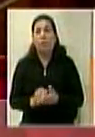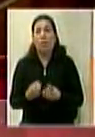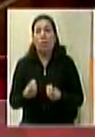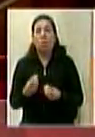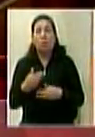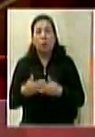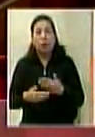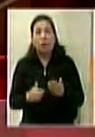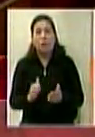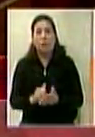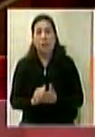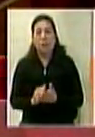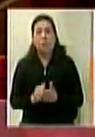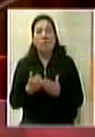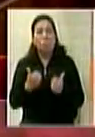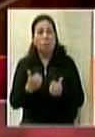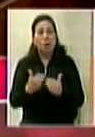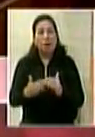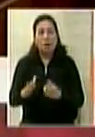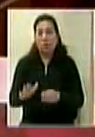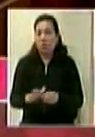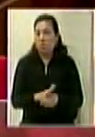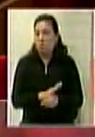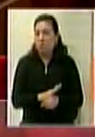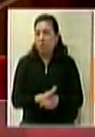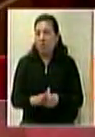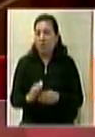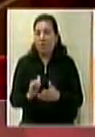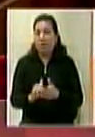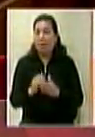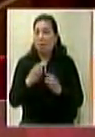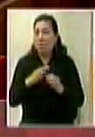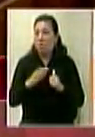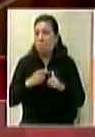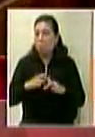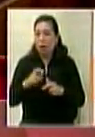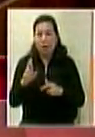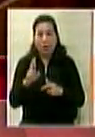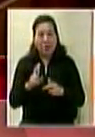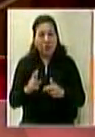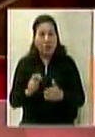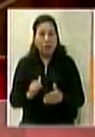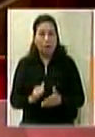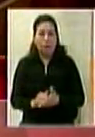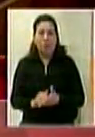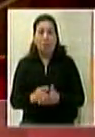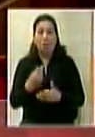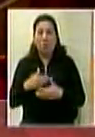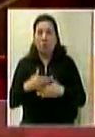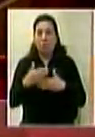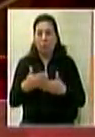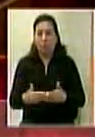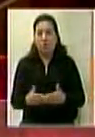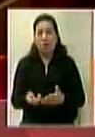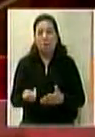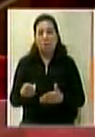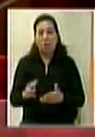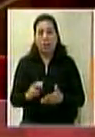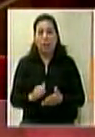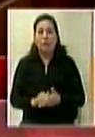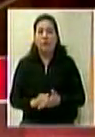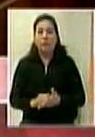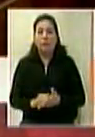como consecuencia de una mayor eficiencia en la administración de los recursos para posteriormente